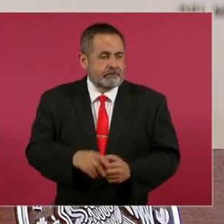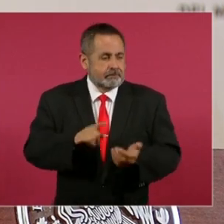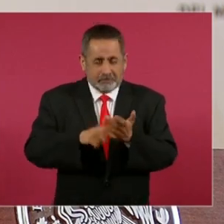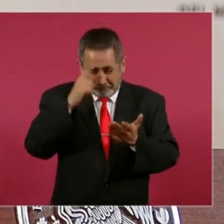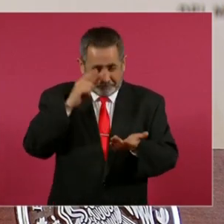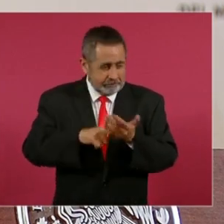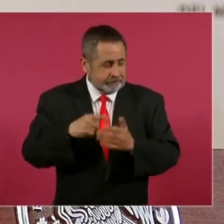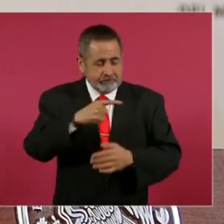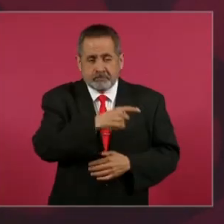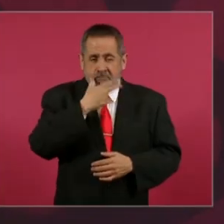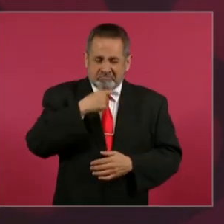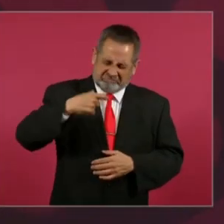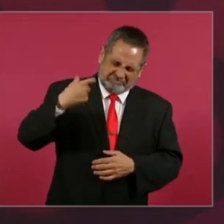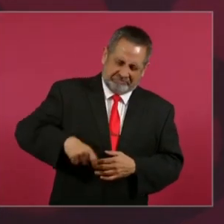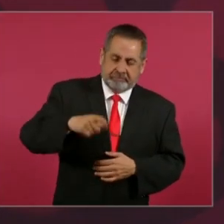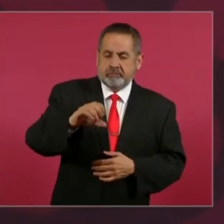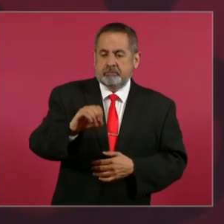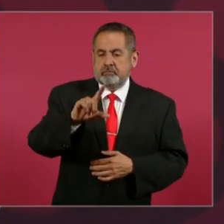Olegario